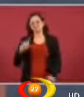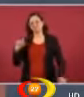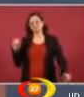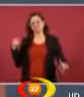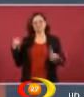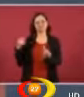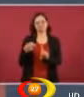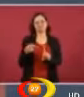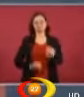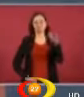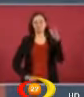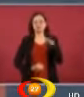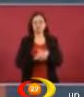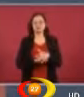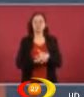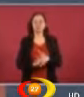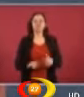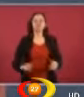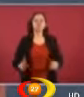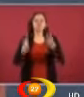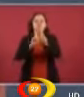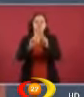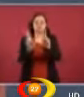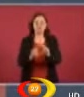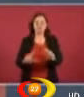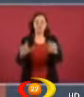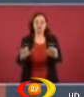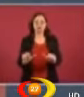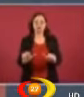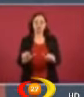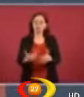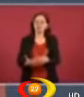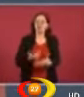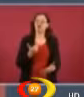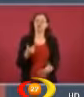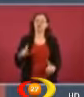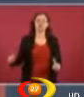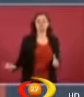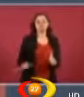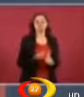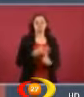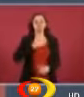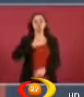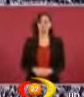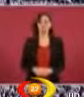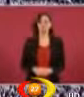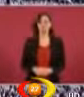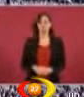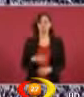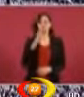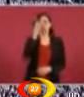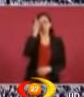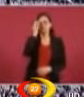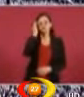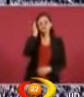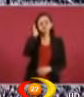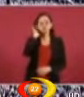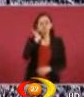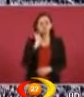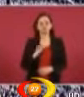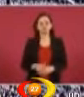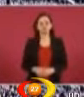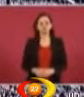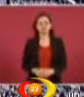el principio de que la paz es fruto de la justicia el ejecutivo federal